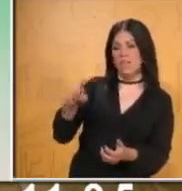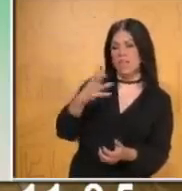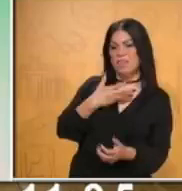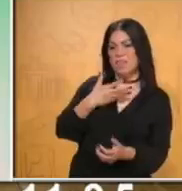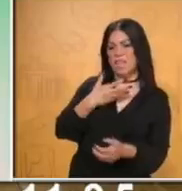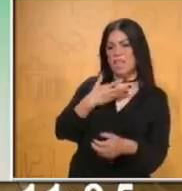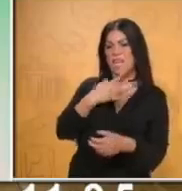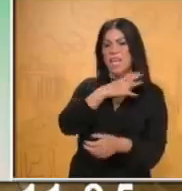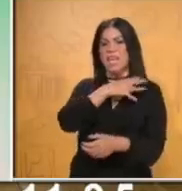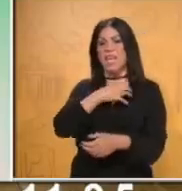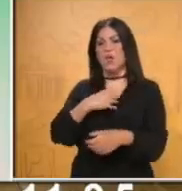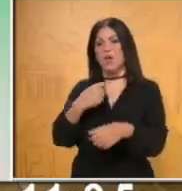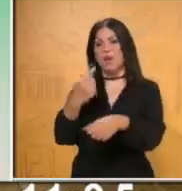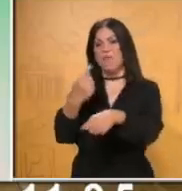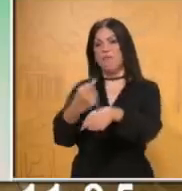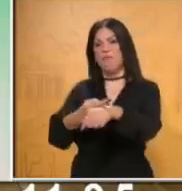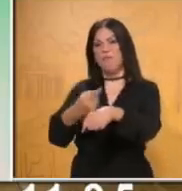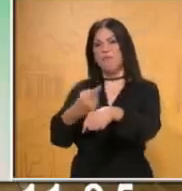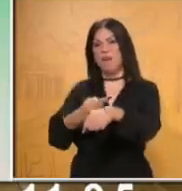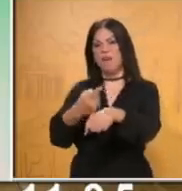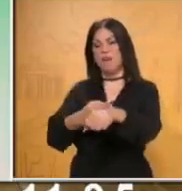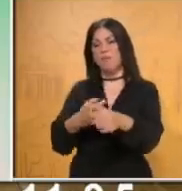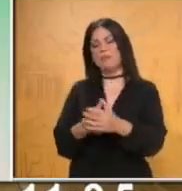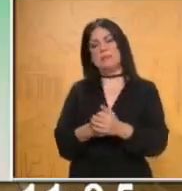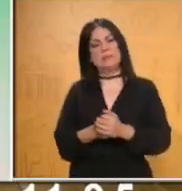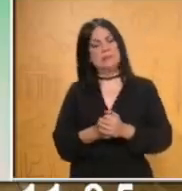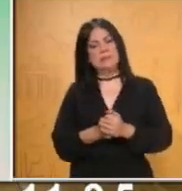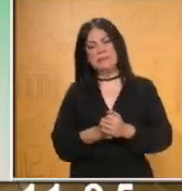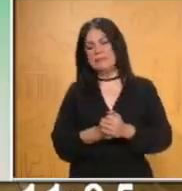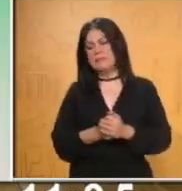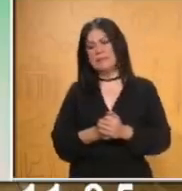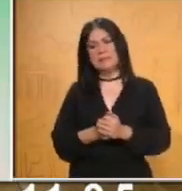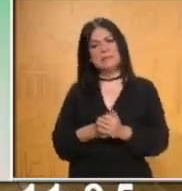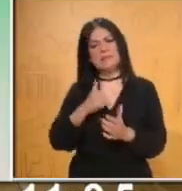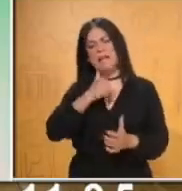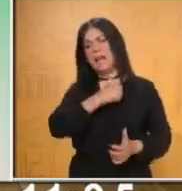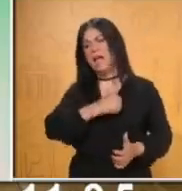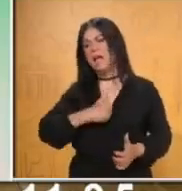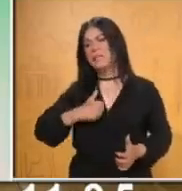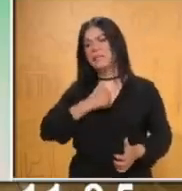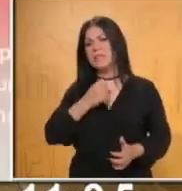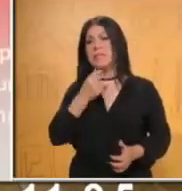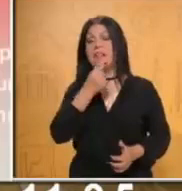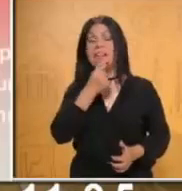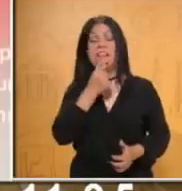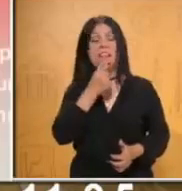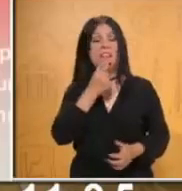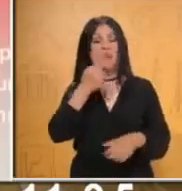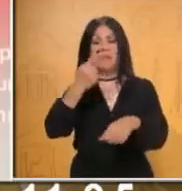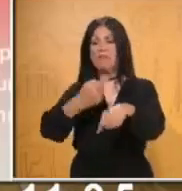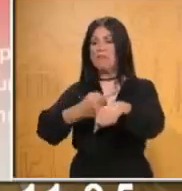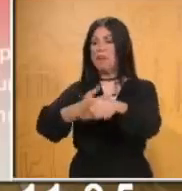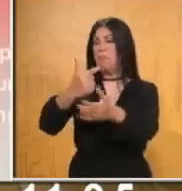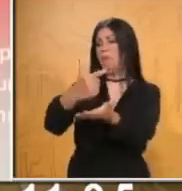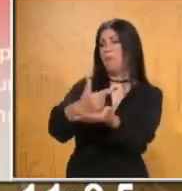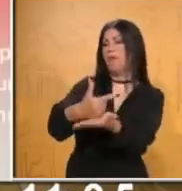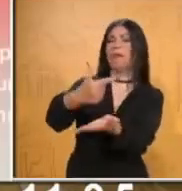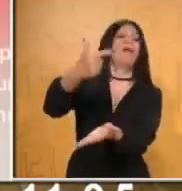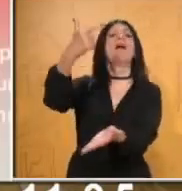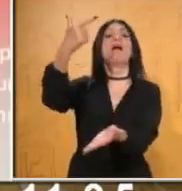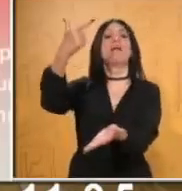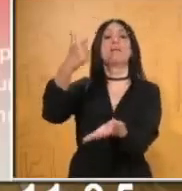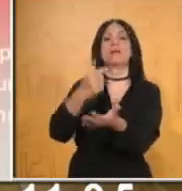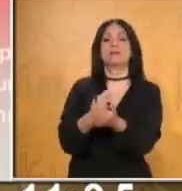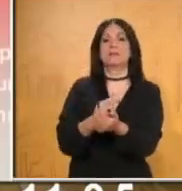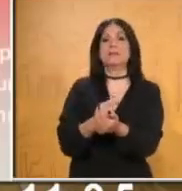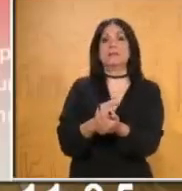a Scrooge que a ese niño le queda muy poco tiempo de vida. Scrooge corre despavorido